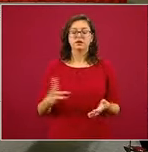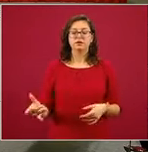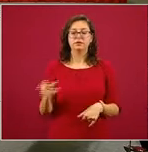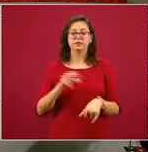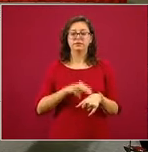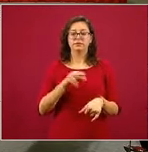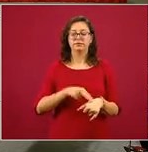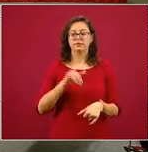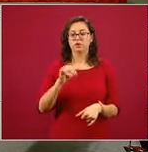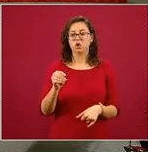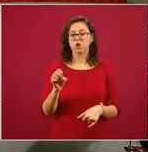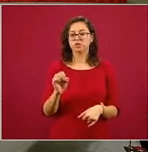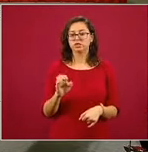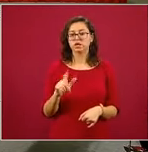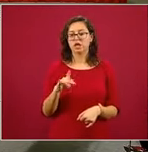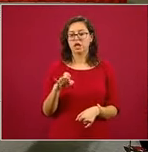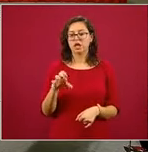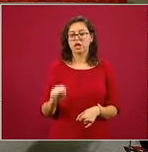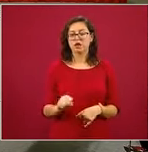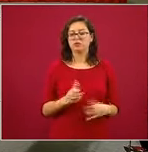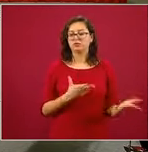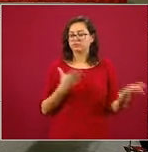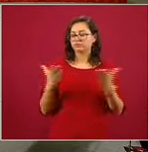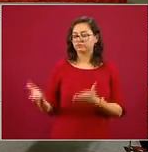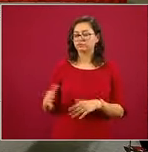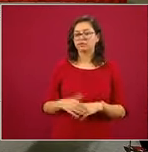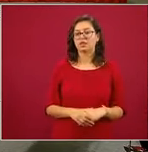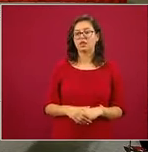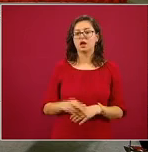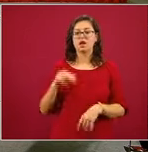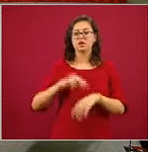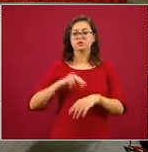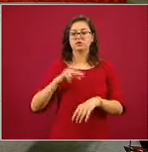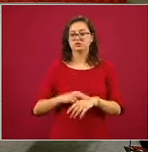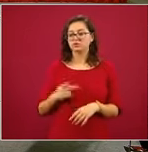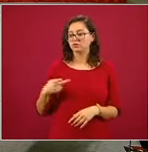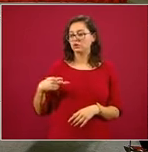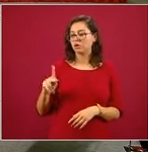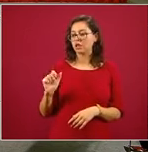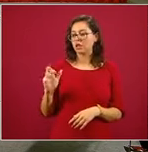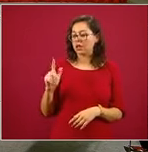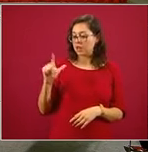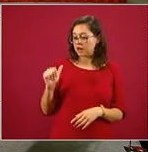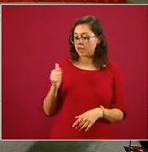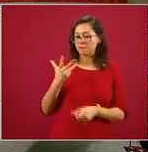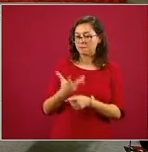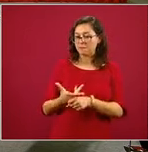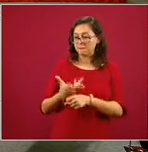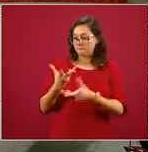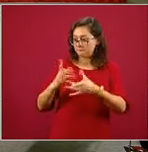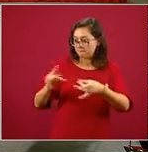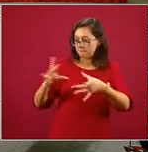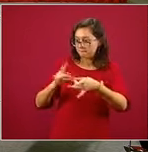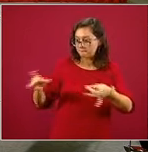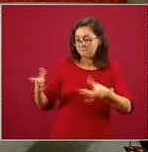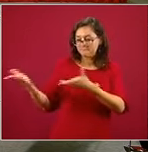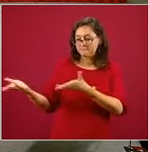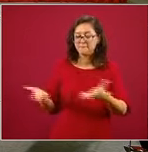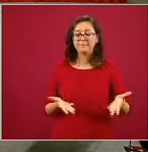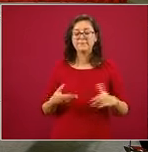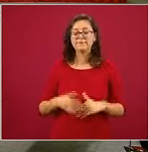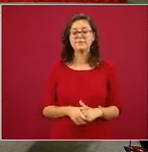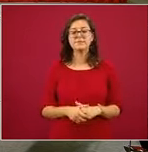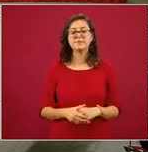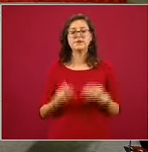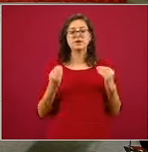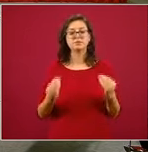Salomía. Le pido a la doctora Carla Berdichevsky-Feldman si nos comenta, por favor. Muchas gracias,